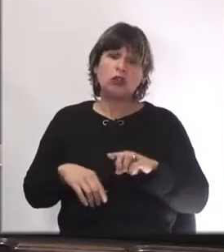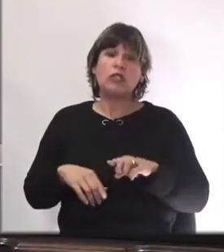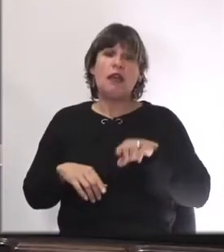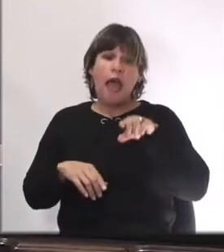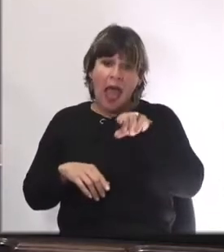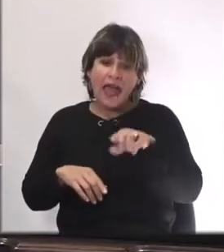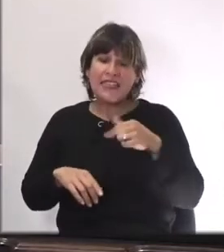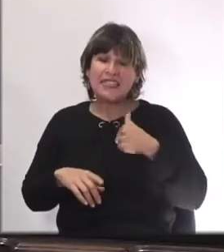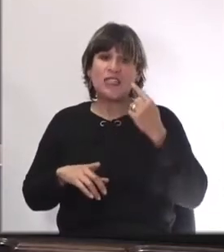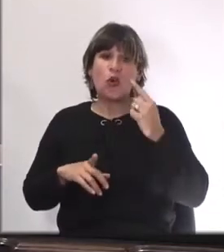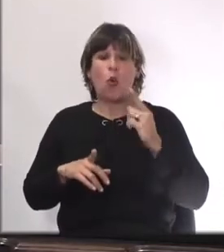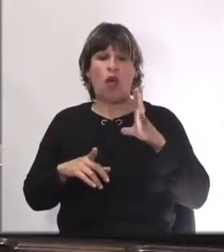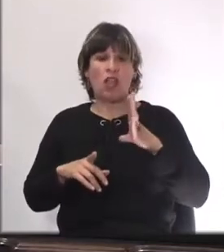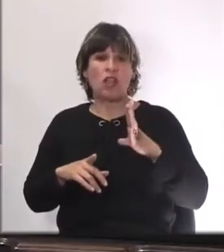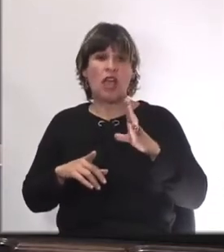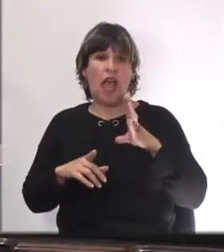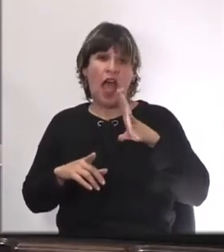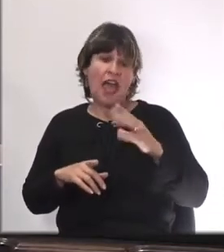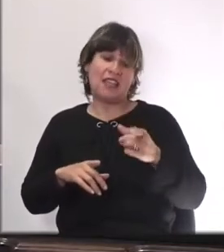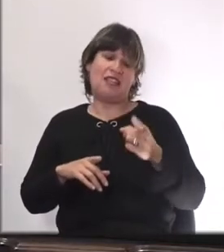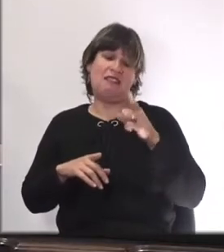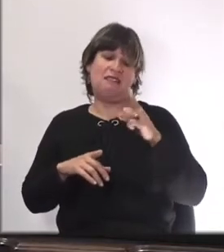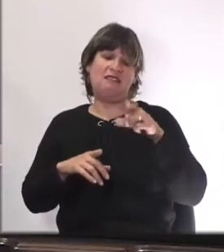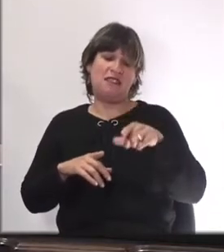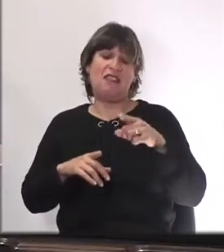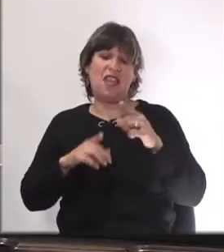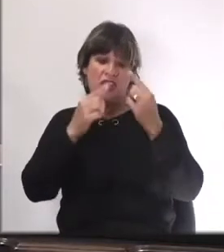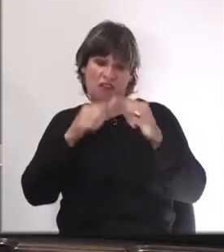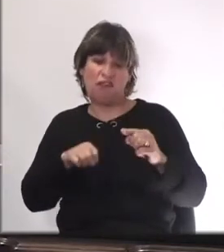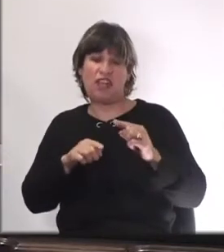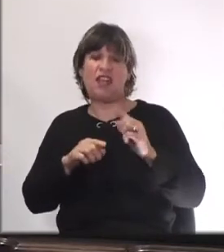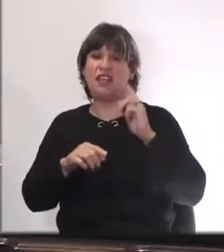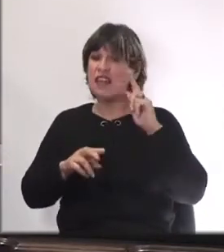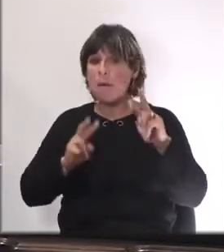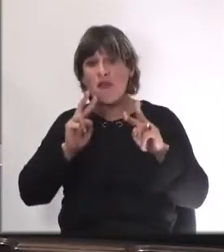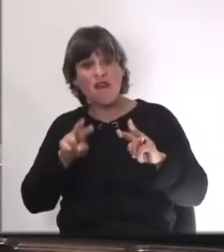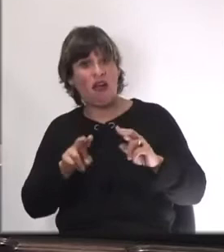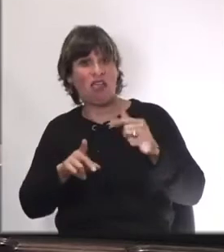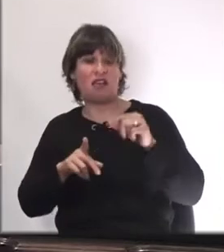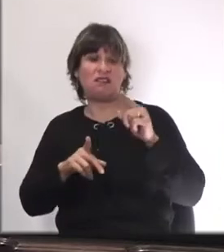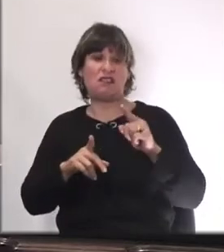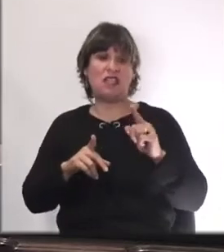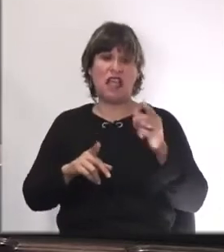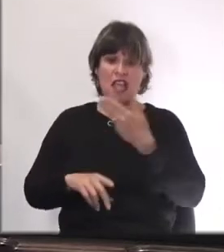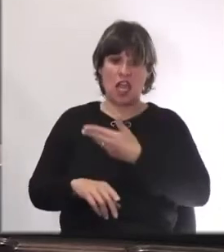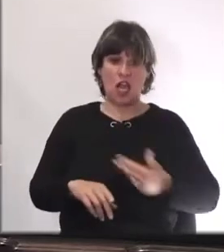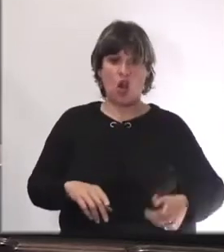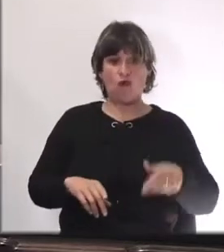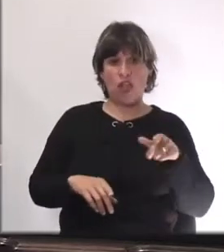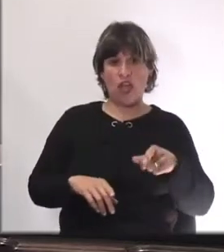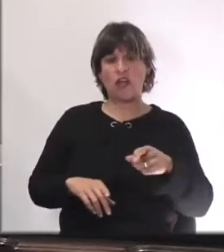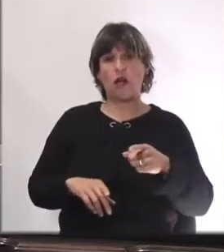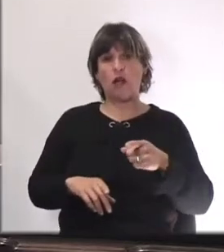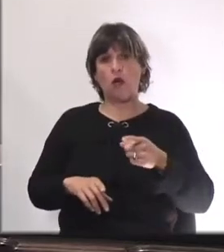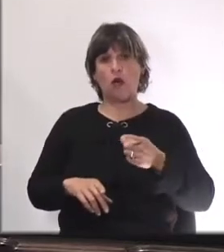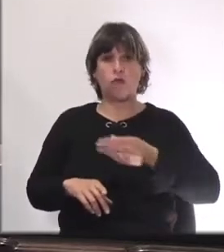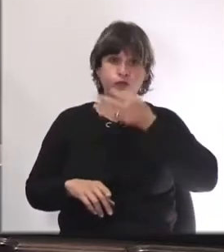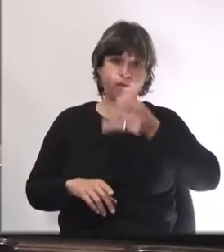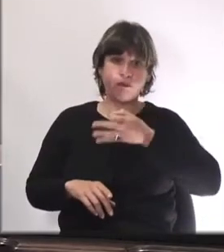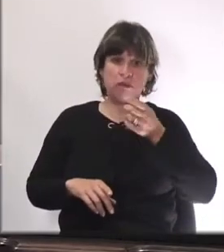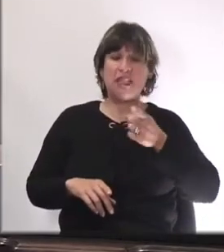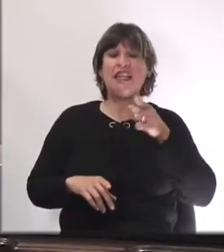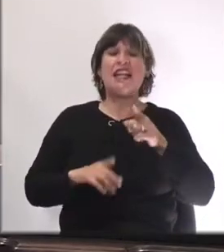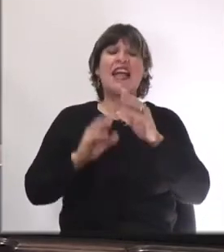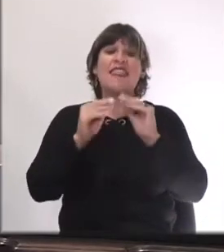ahí es donde tenemos las diferentes, creo yo, miradas de la realidad, y donde el gobierno expresa en la rendición de cuentas, plasma